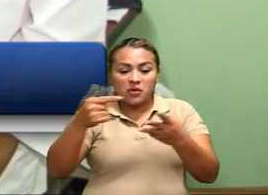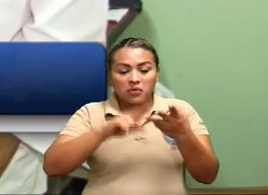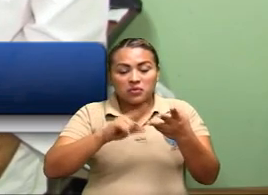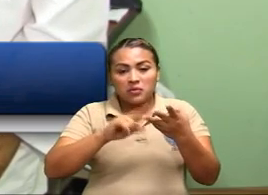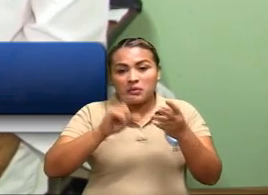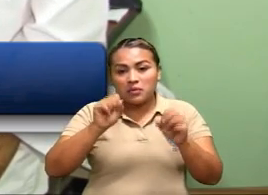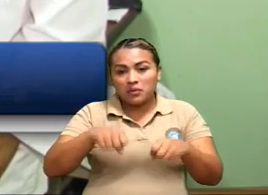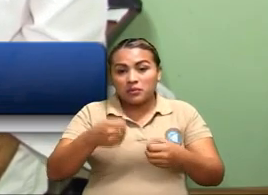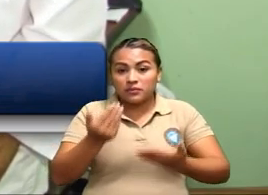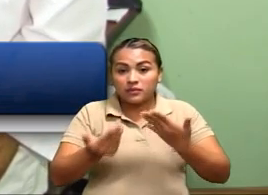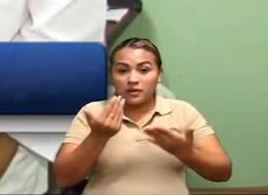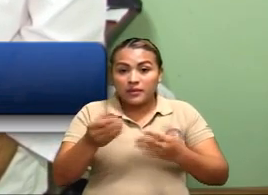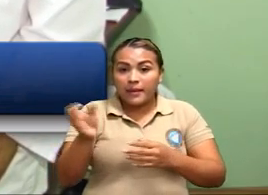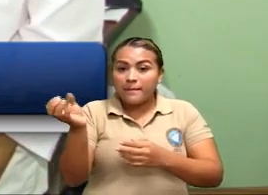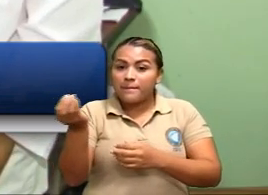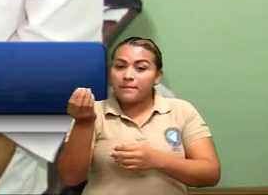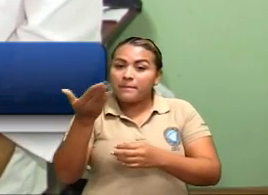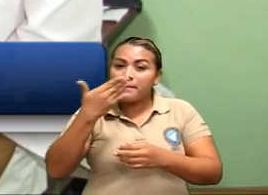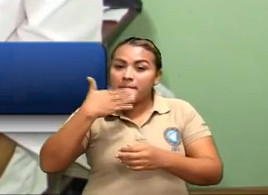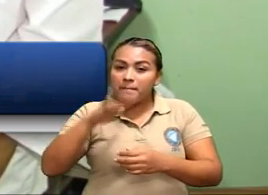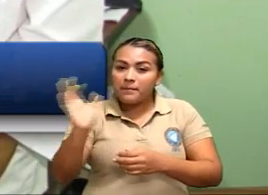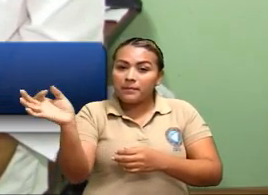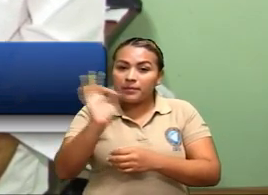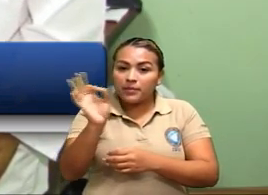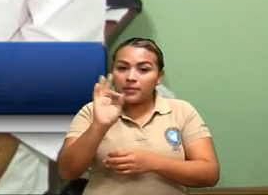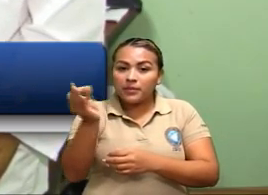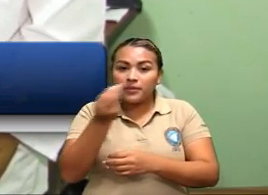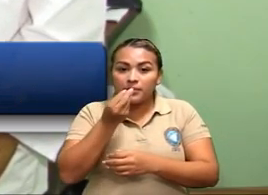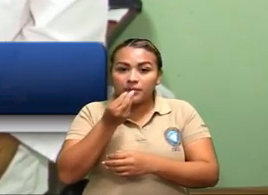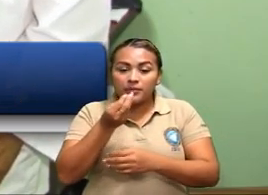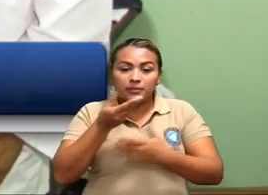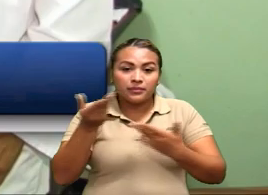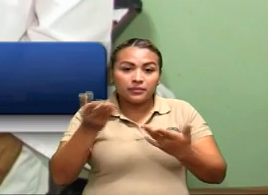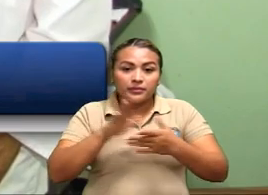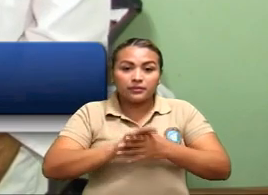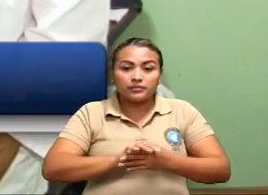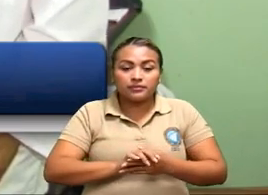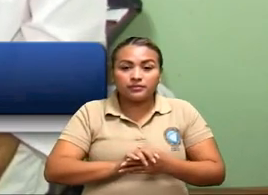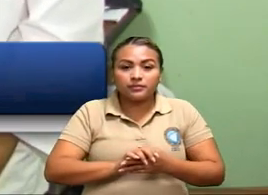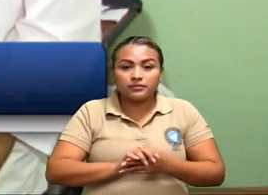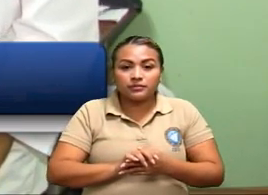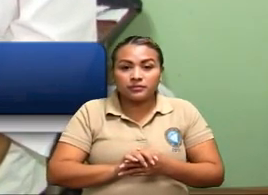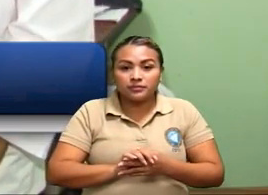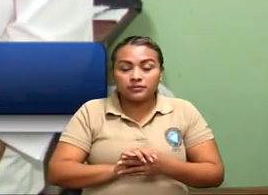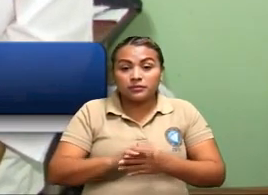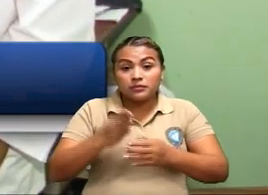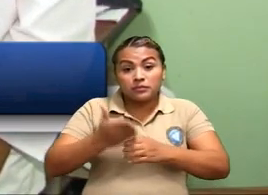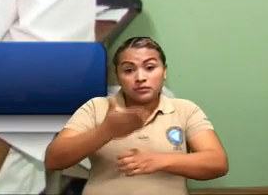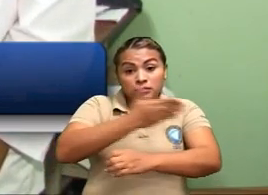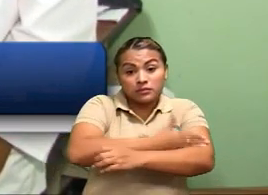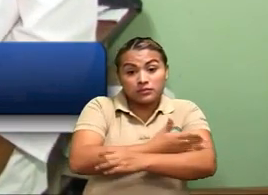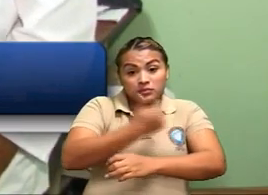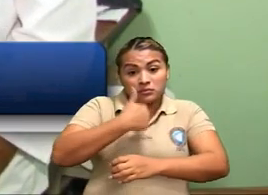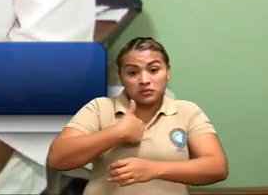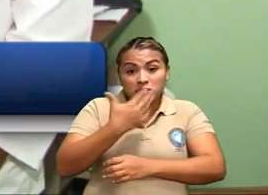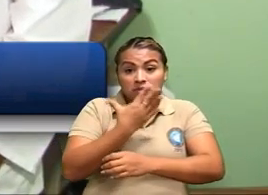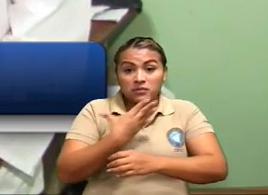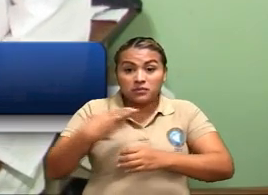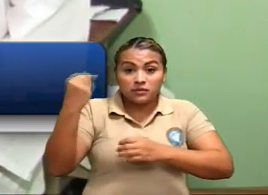Uh-huh. Tenemos la obesidad y muchas enfermedades crónicas por los malos hábitos de alimentación. Antes, cuando yo era joven, ¿verdad?